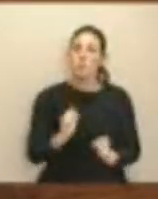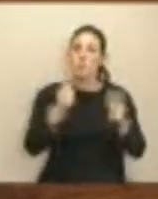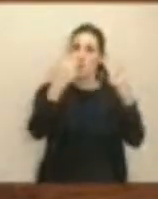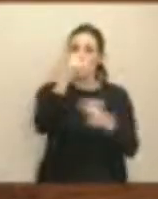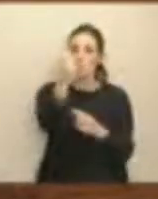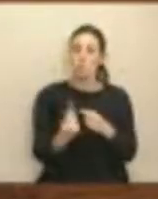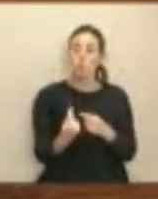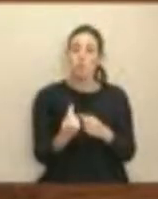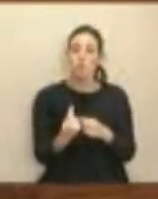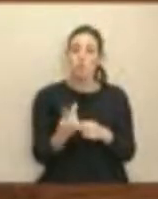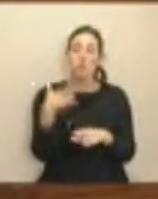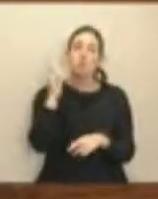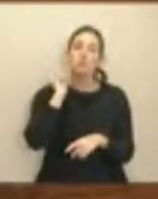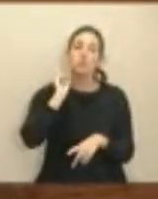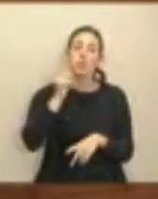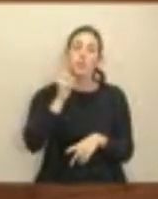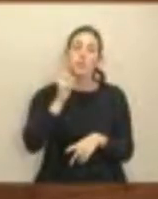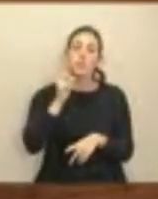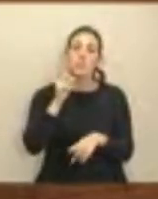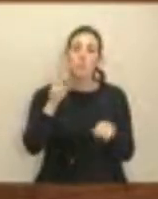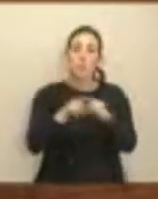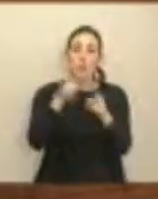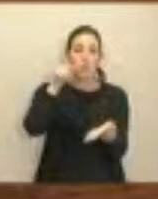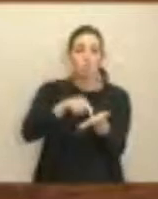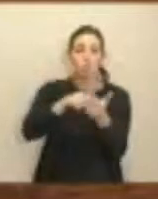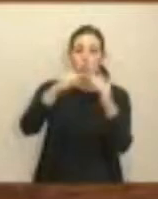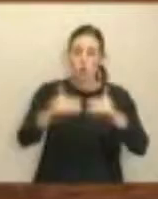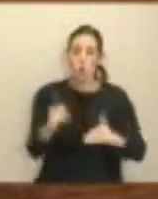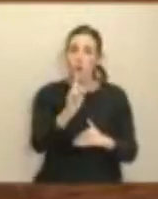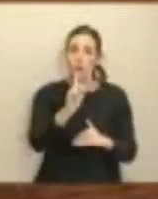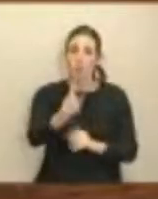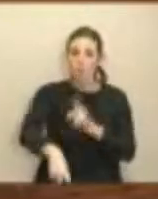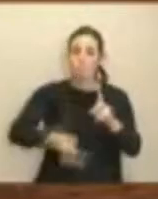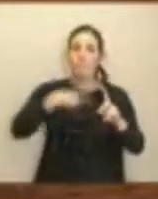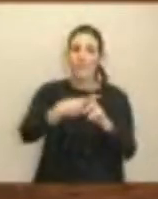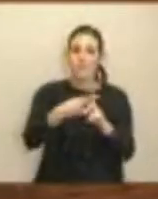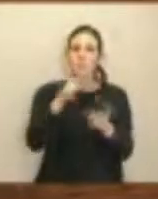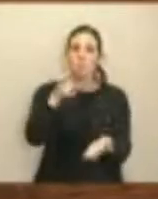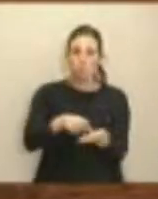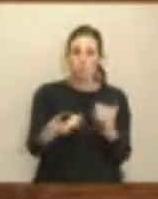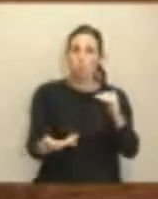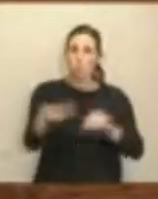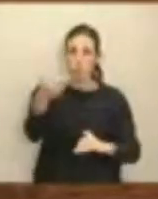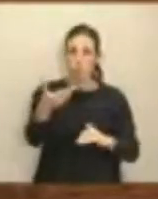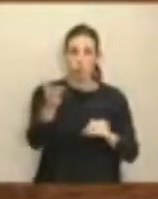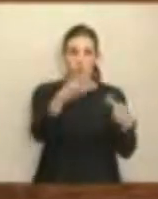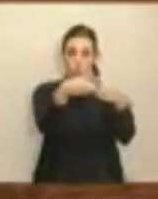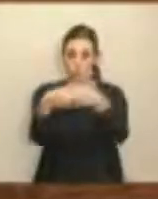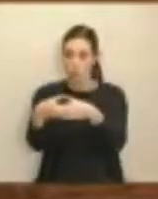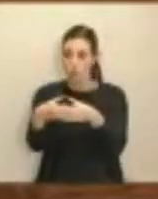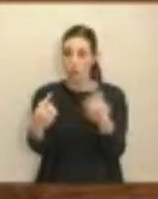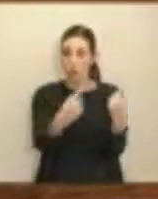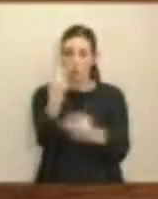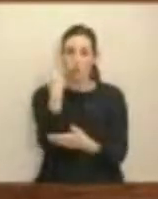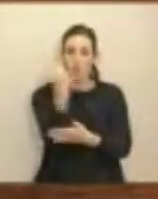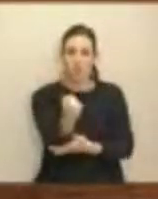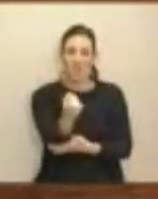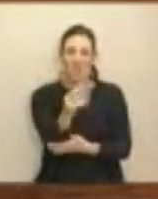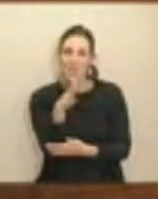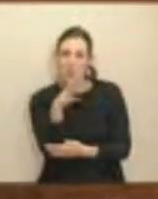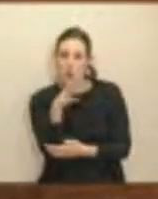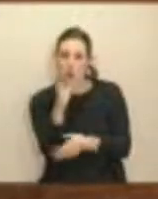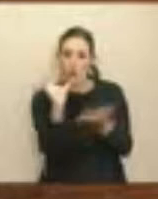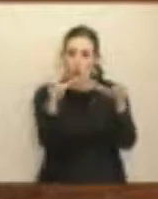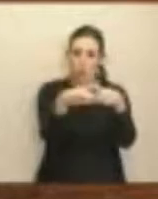solo no bajaba impuestos, sino que los subía, hoy,